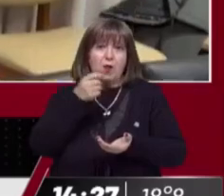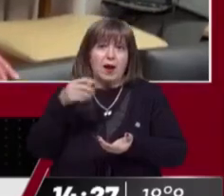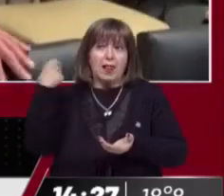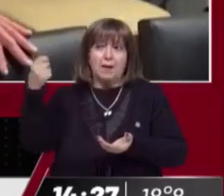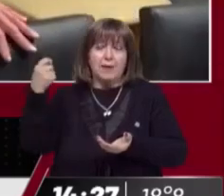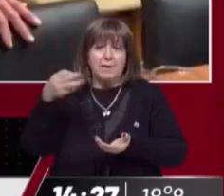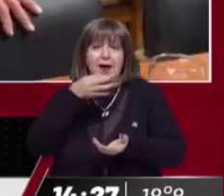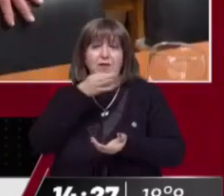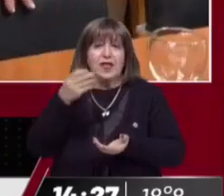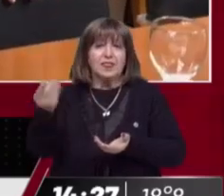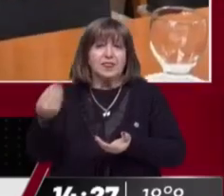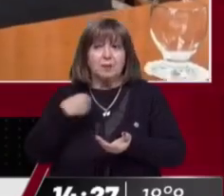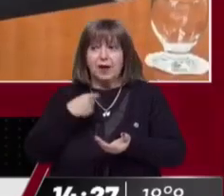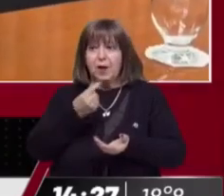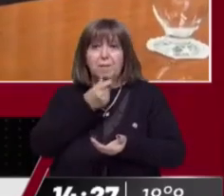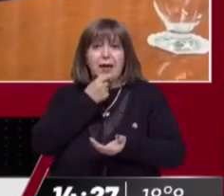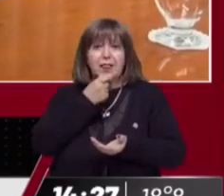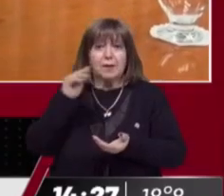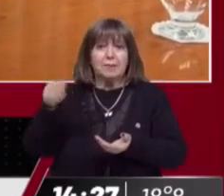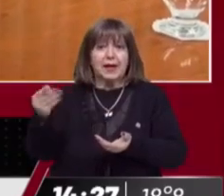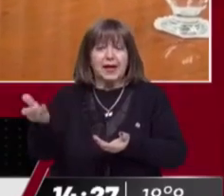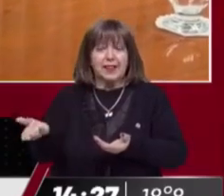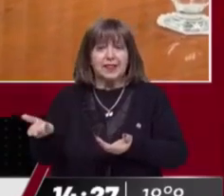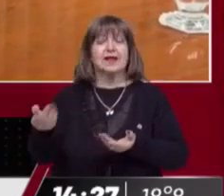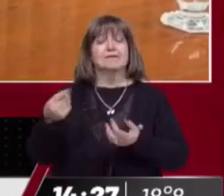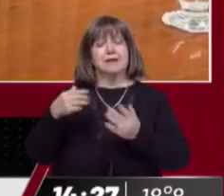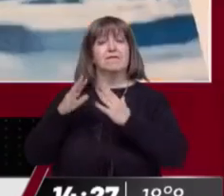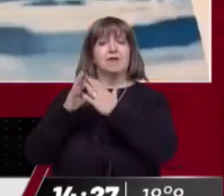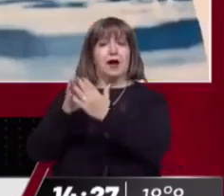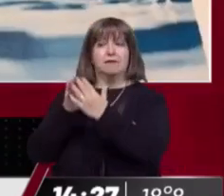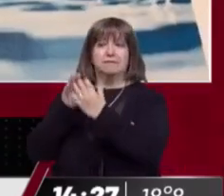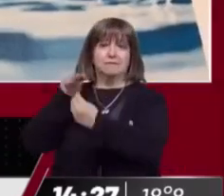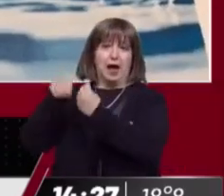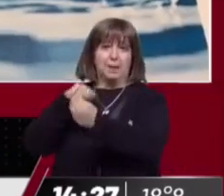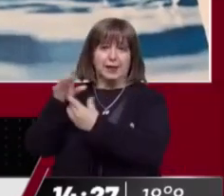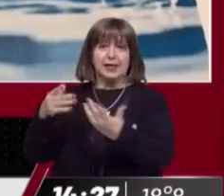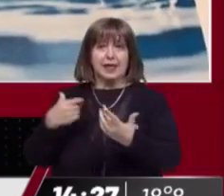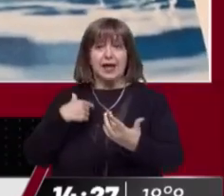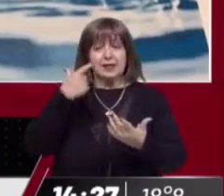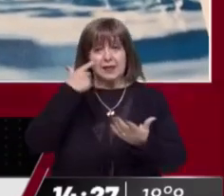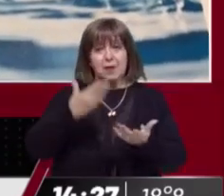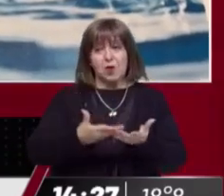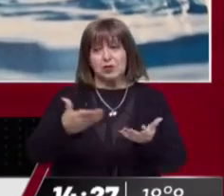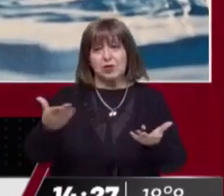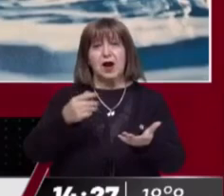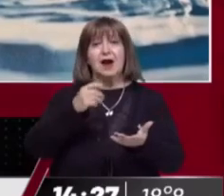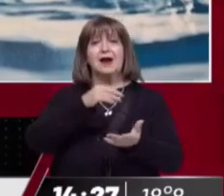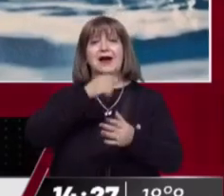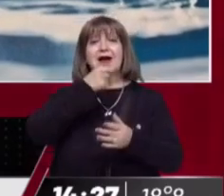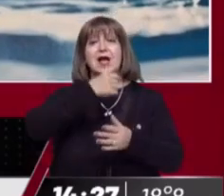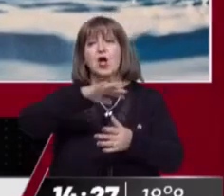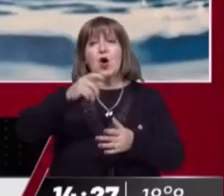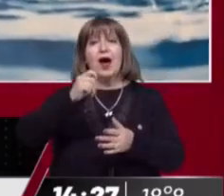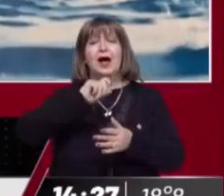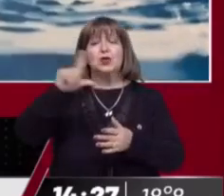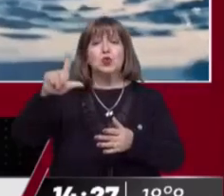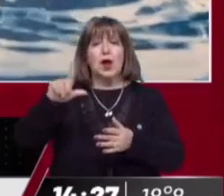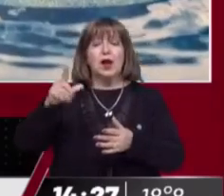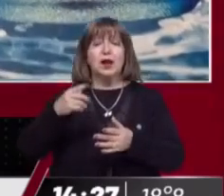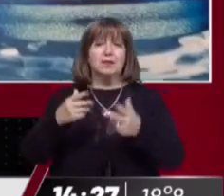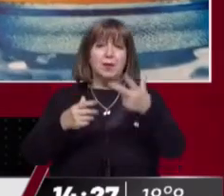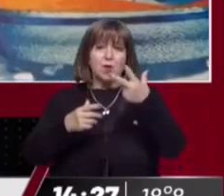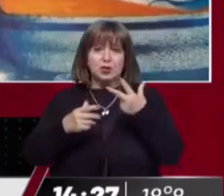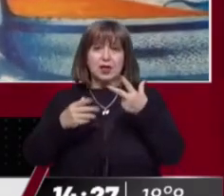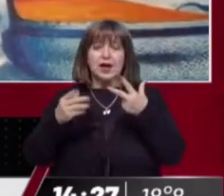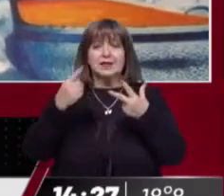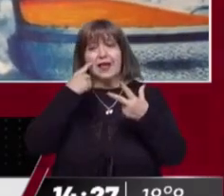y donde toda la clase política está concentrada, así como se demostró con el río Atuel hace algunos días atrás, con la unión de los tres intendentes. Lo